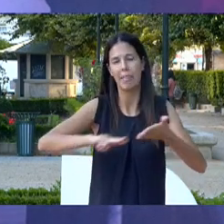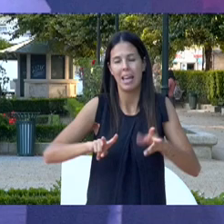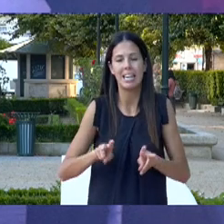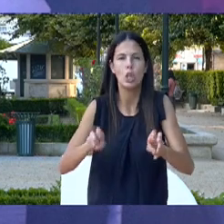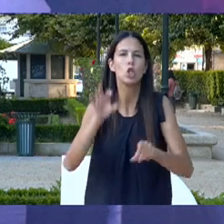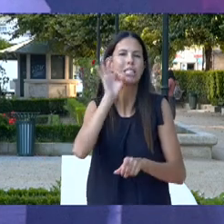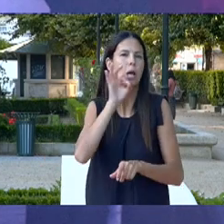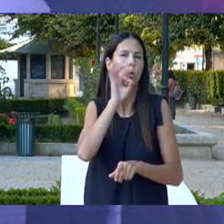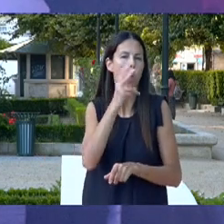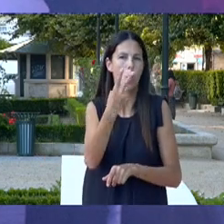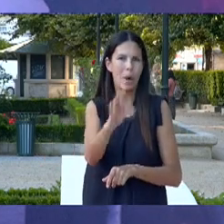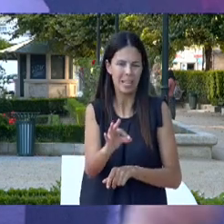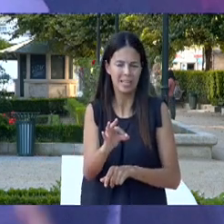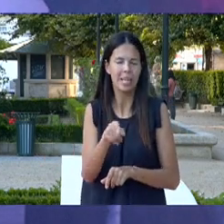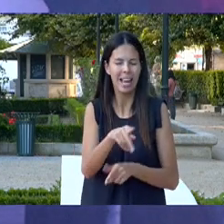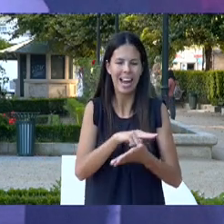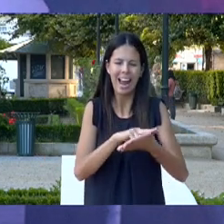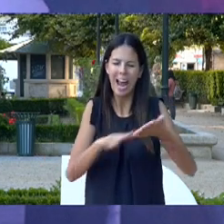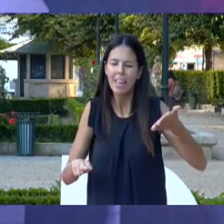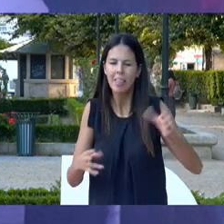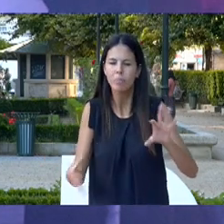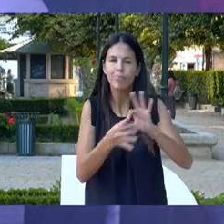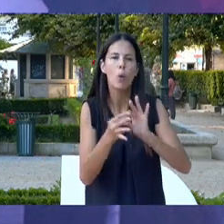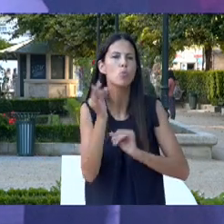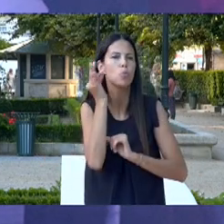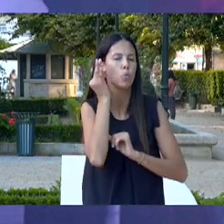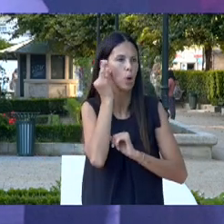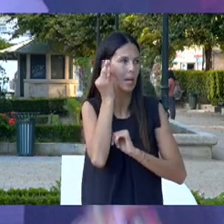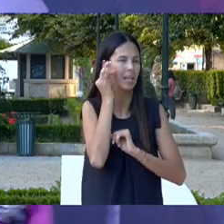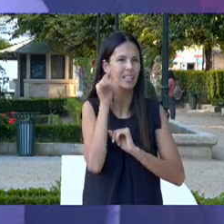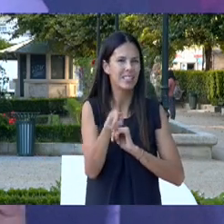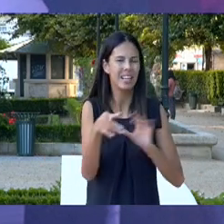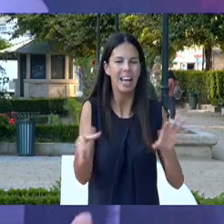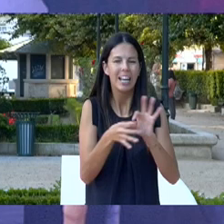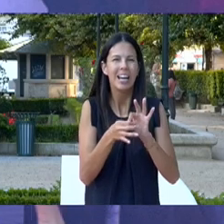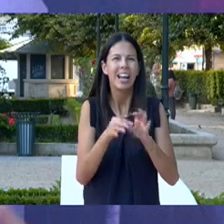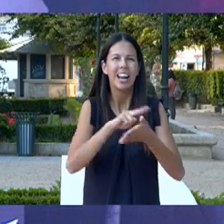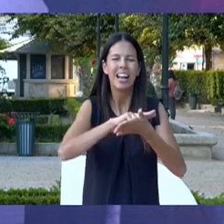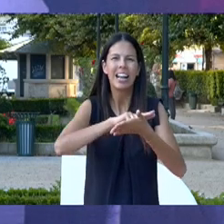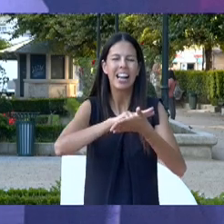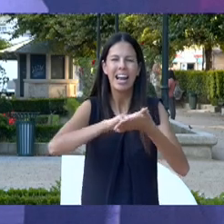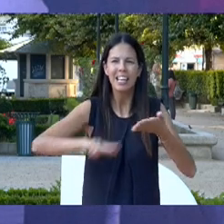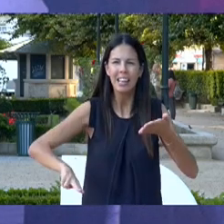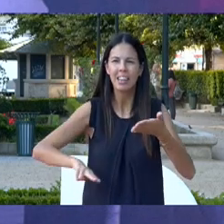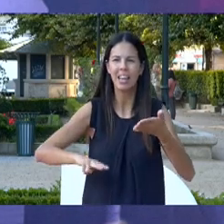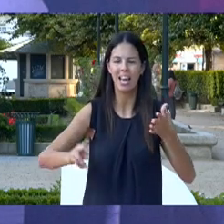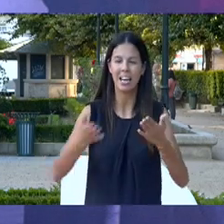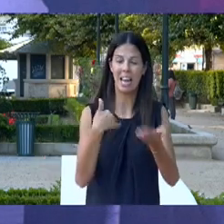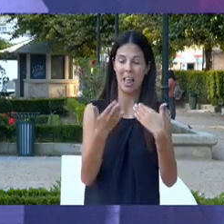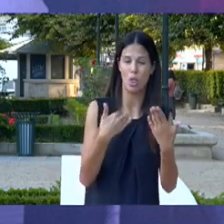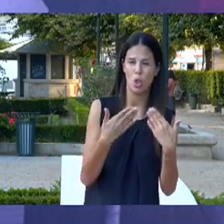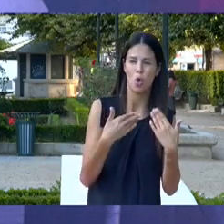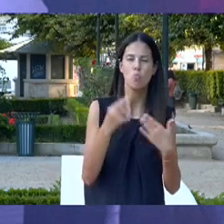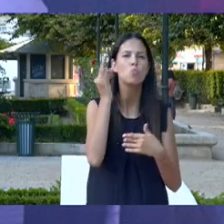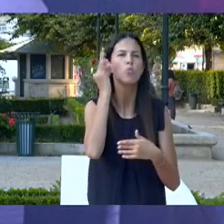XX, sobre todo pola Galiza das mulleres e sobre todo pola esa Galiza que ten, esa relación que teñen as mulleres co ensino,